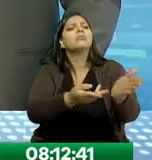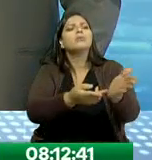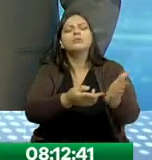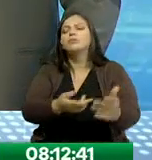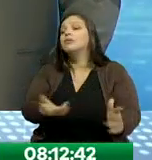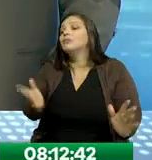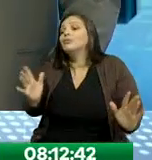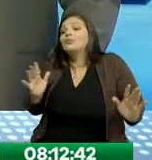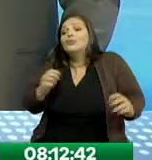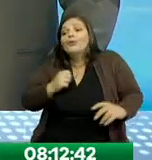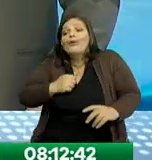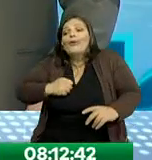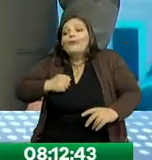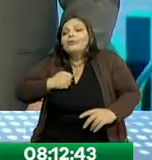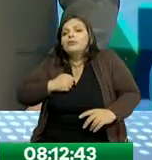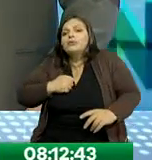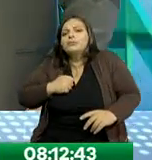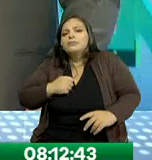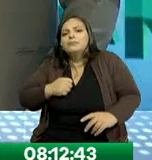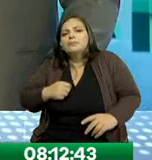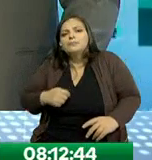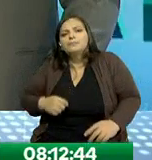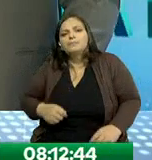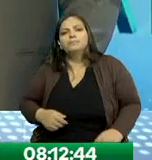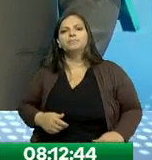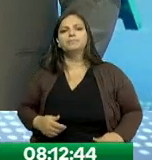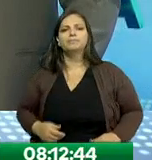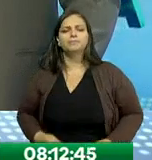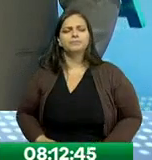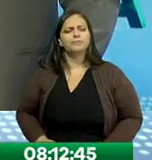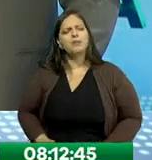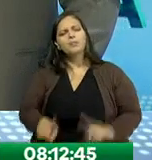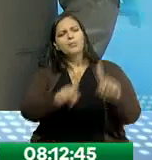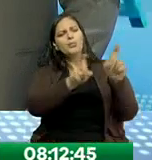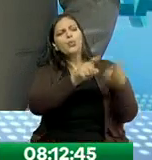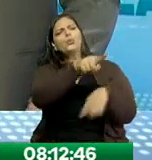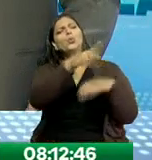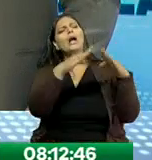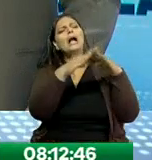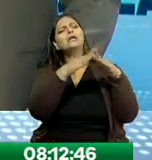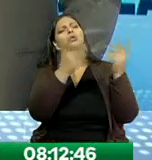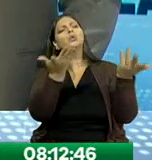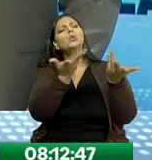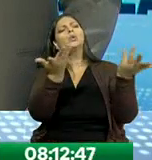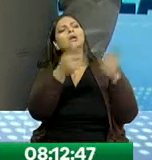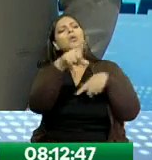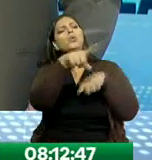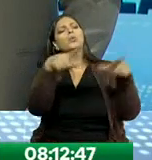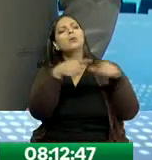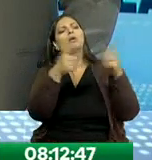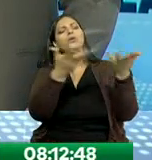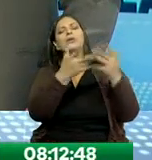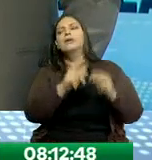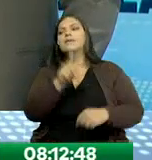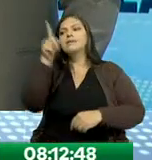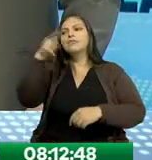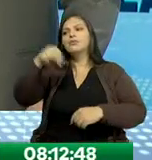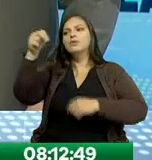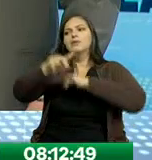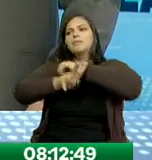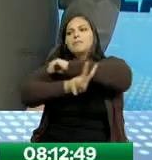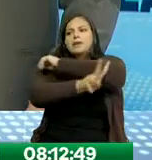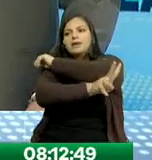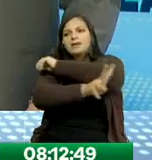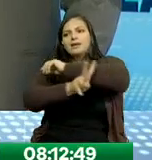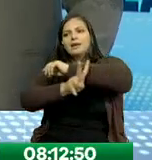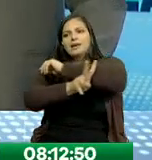martes. ¿El día martes le hicieron la inspección? Sí. ¿Dónde vive usted? ¿En qué sector vive usted? En Vergeles, segunda etapa, Manzana 1342. Ya, ¿y